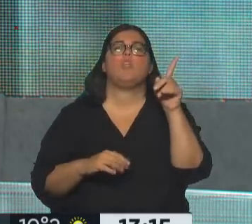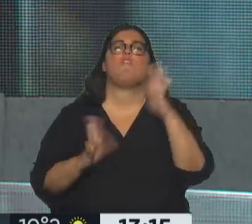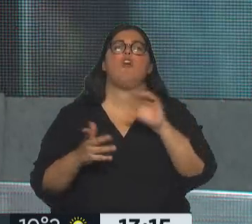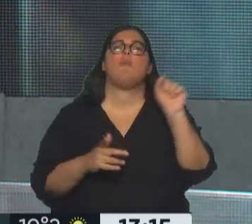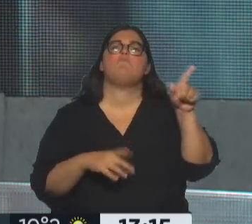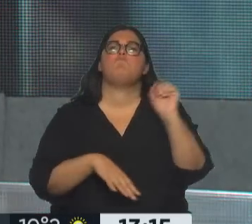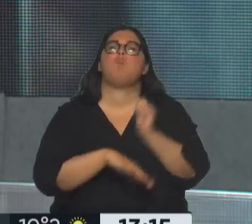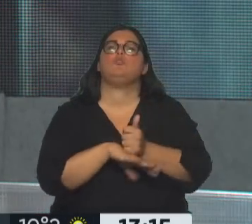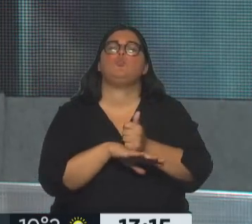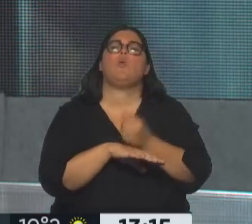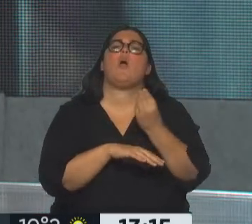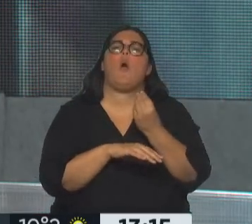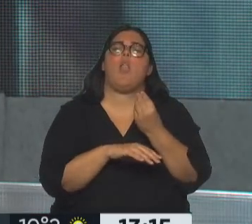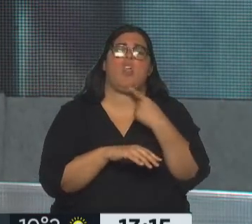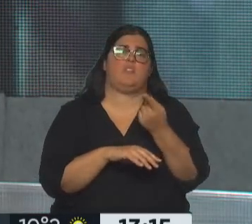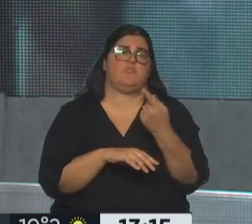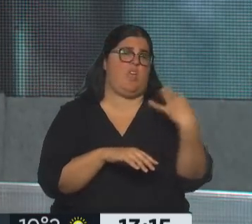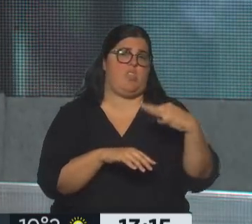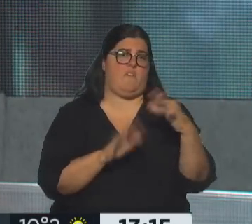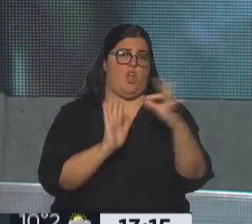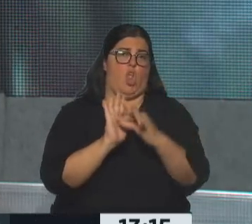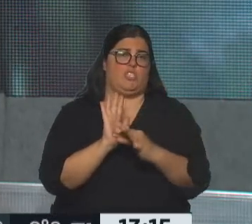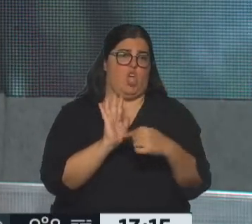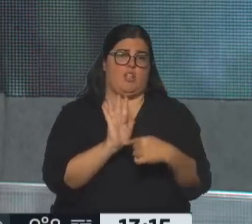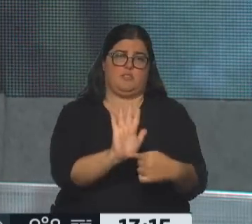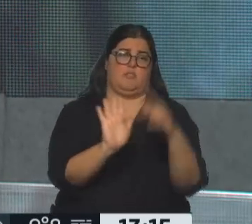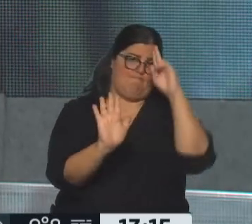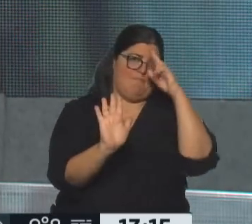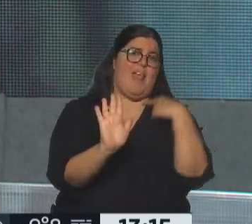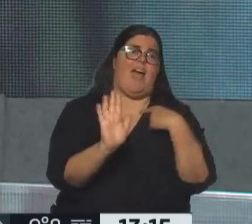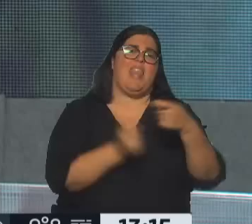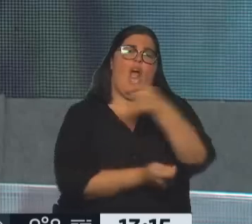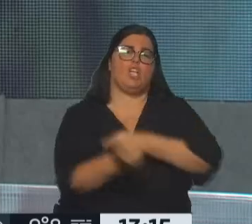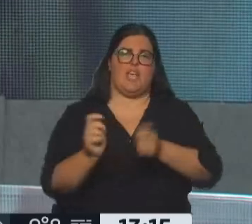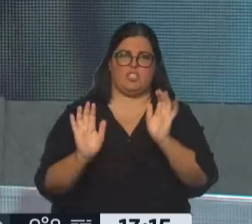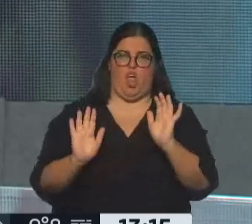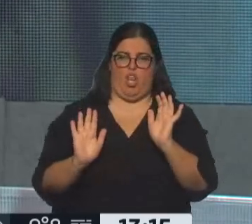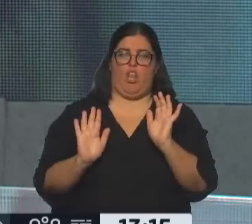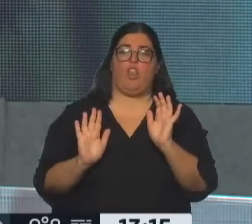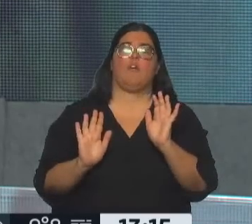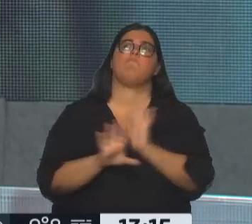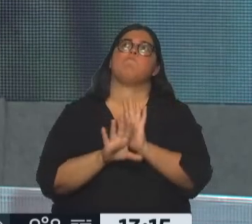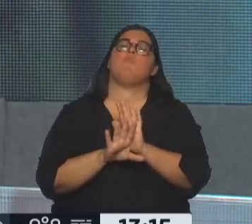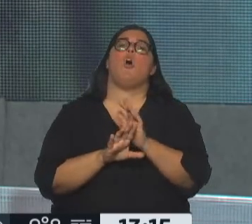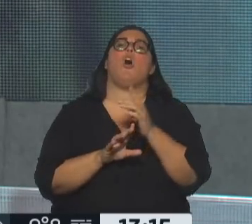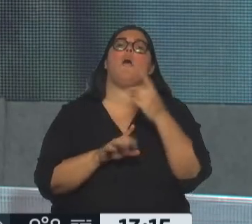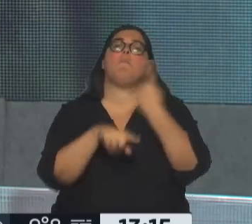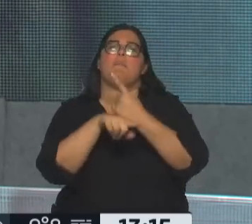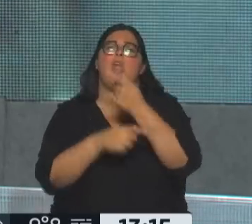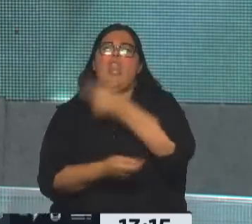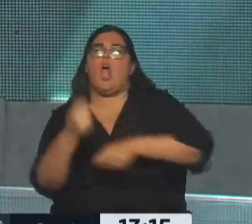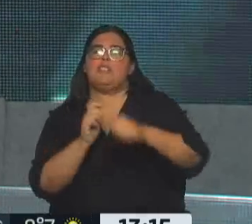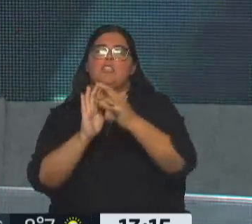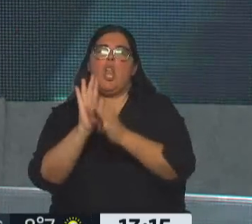poniendo condiciones para sentarse a negociar. Es decir, una negociación para sentarse a negociar. ¿Por